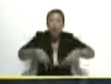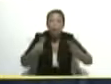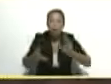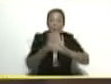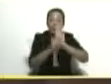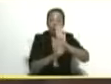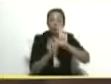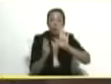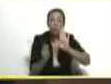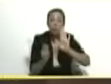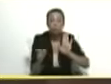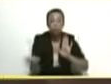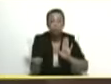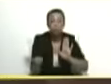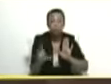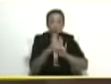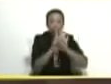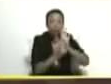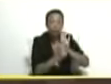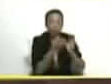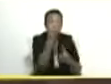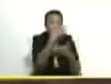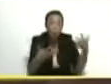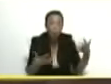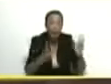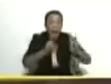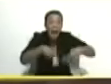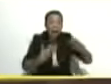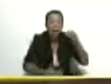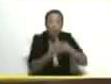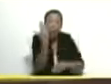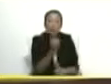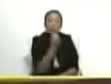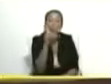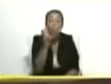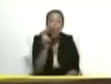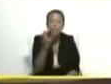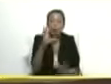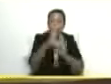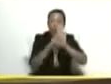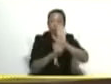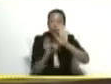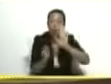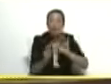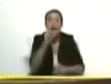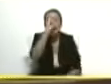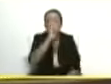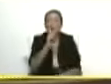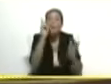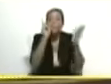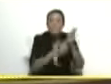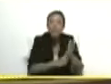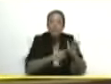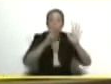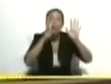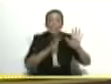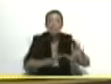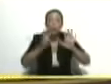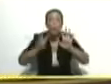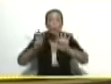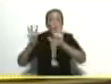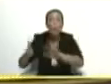También constituyente histórica. No, digo el 99. Levanten las manos los